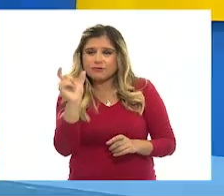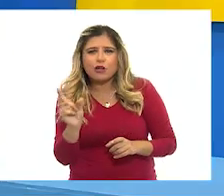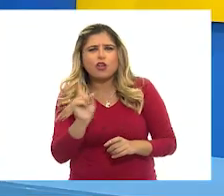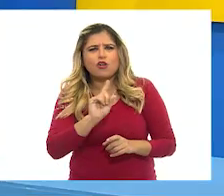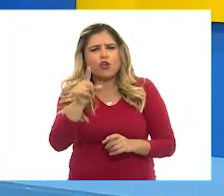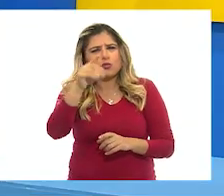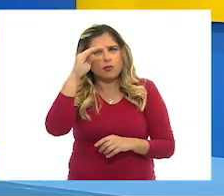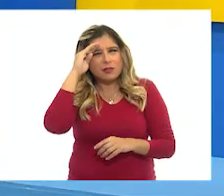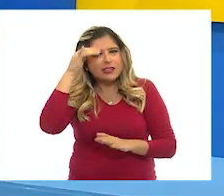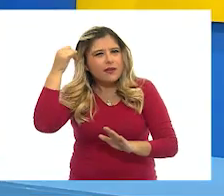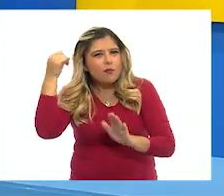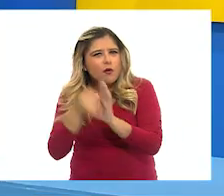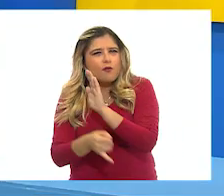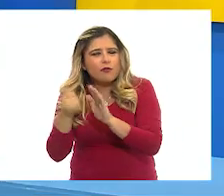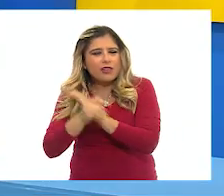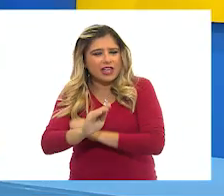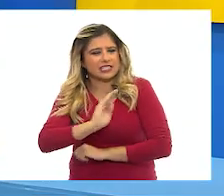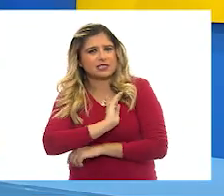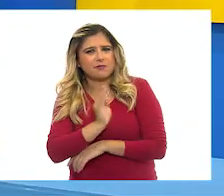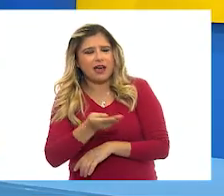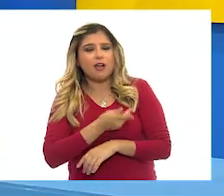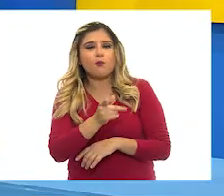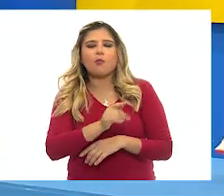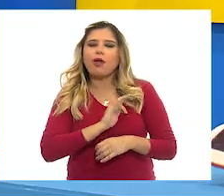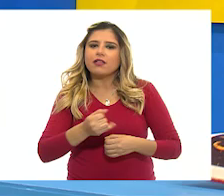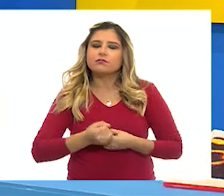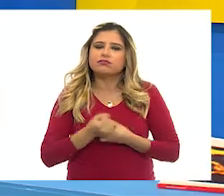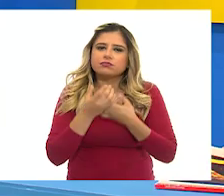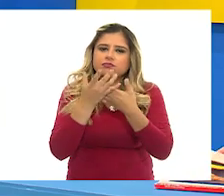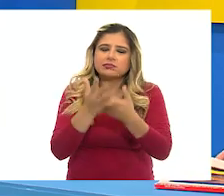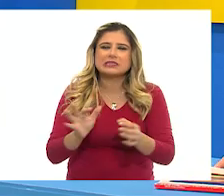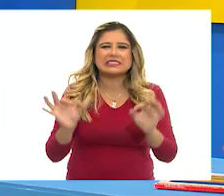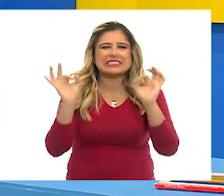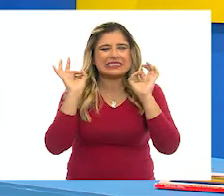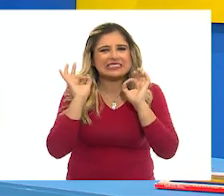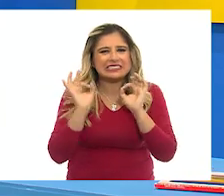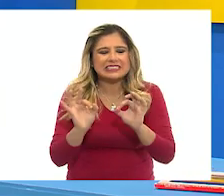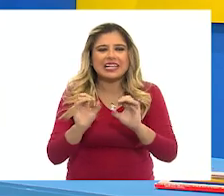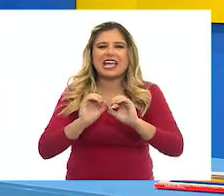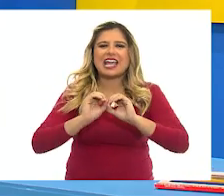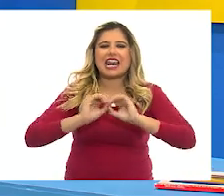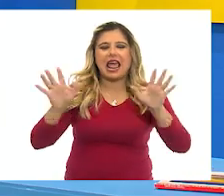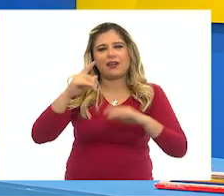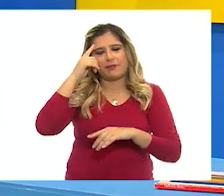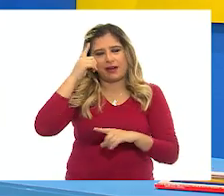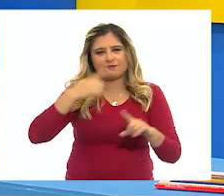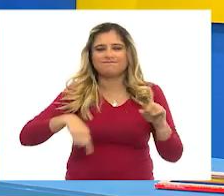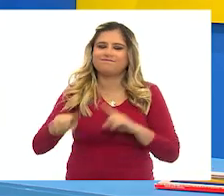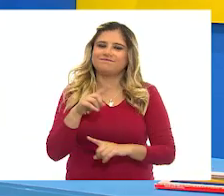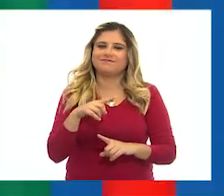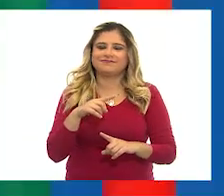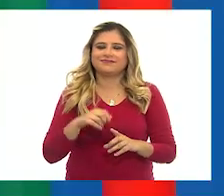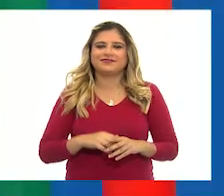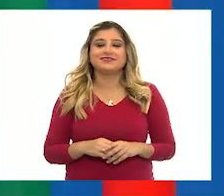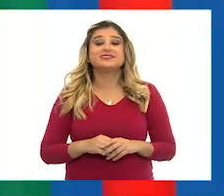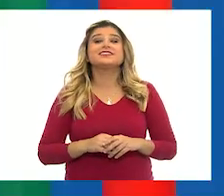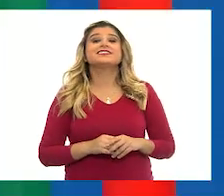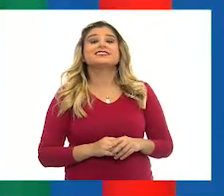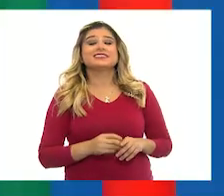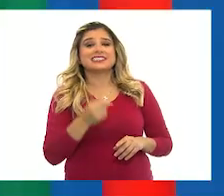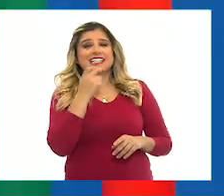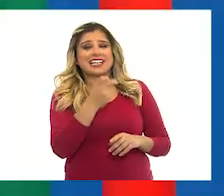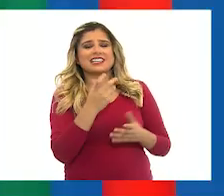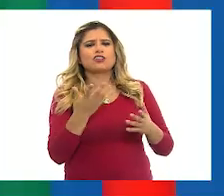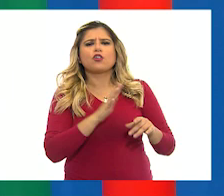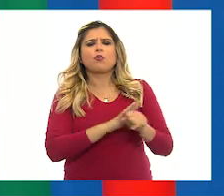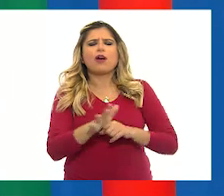conocimiento profundo de nuestra lengua nos permite expresarnos con mayor precisión y claridad, entre otras cosas. Así es. ¿Y qué